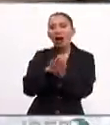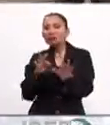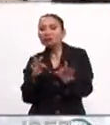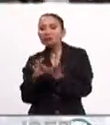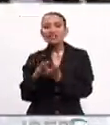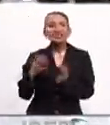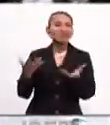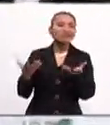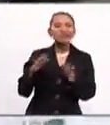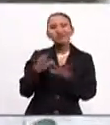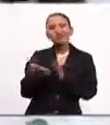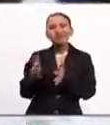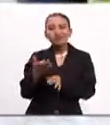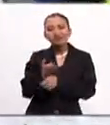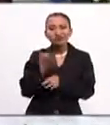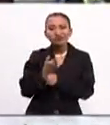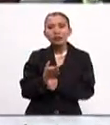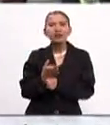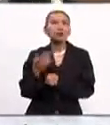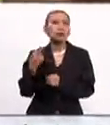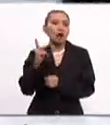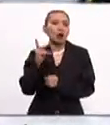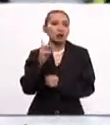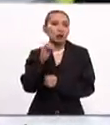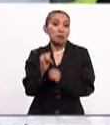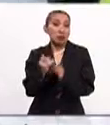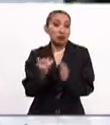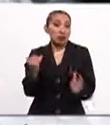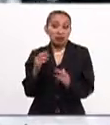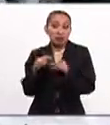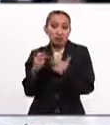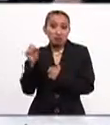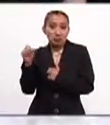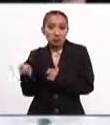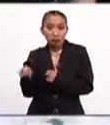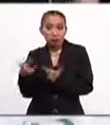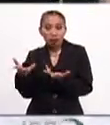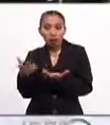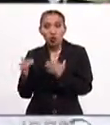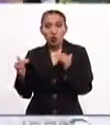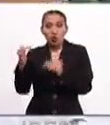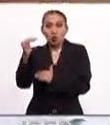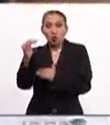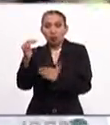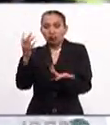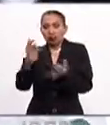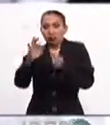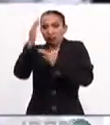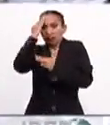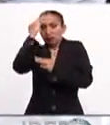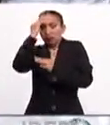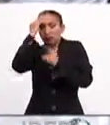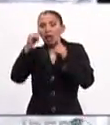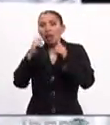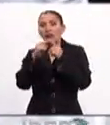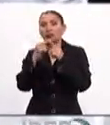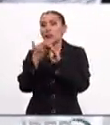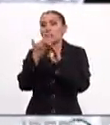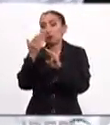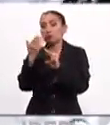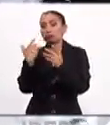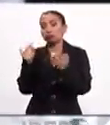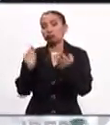concretas. Sin embargo, creo que nunca antes en una reunión de tan alto nivel la Iglesia ha sido